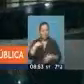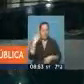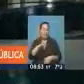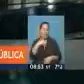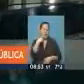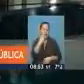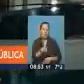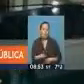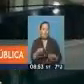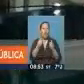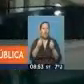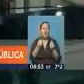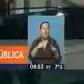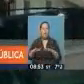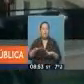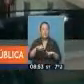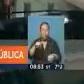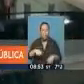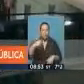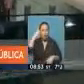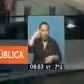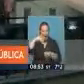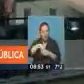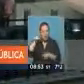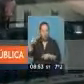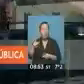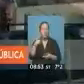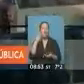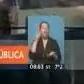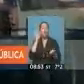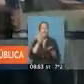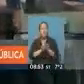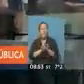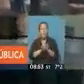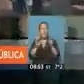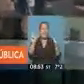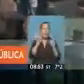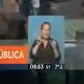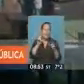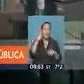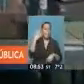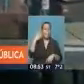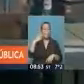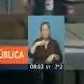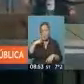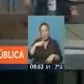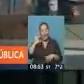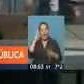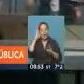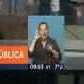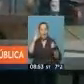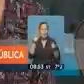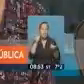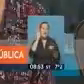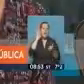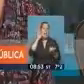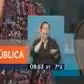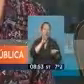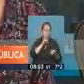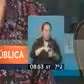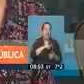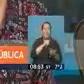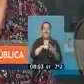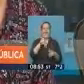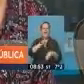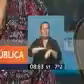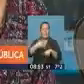preguntar también cuál es la situación, por lo menos en el Congreso Nacional, respecto a los medios privados que están en crisis. Nos referimos a Radio América,